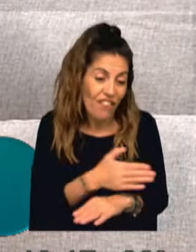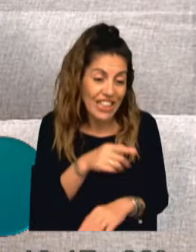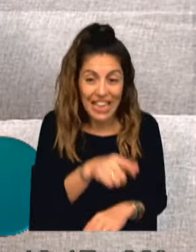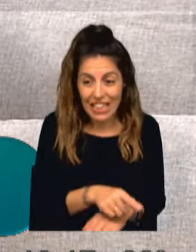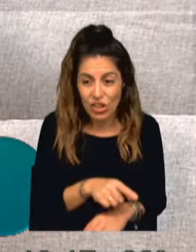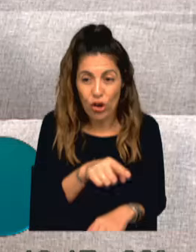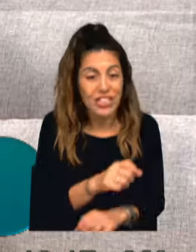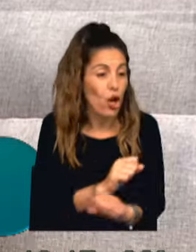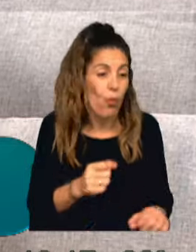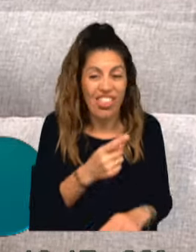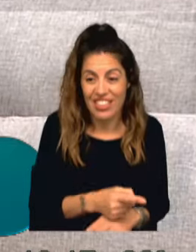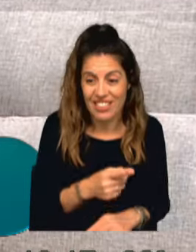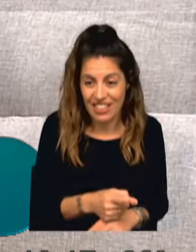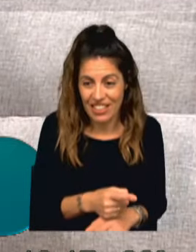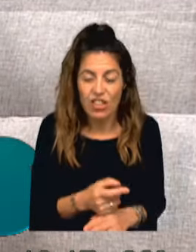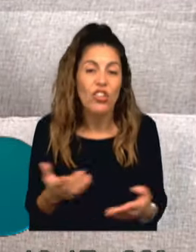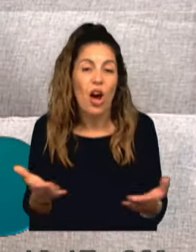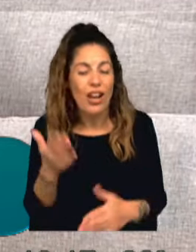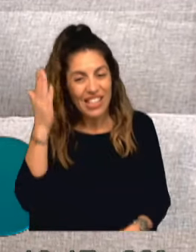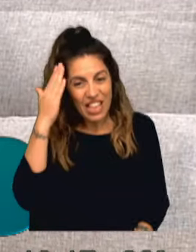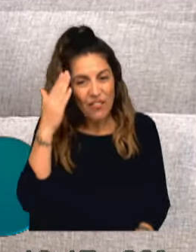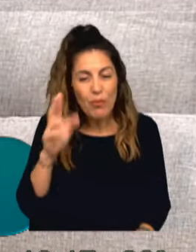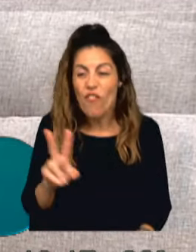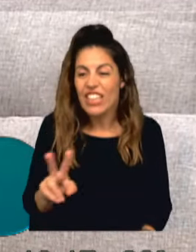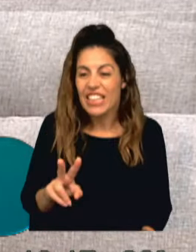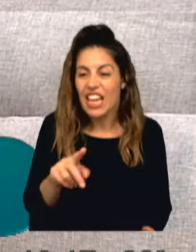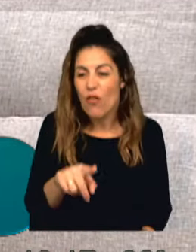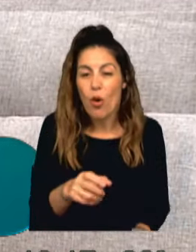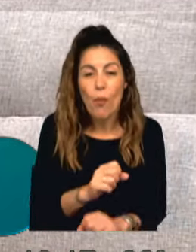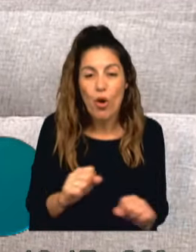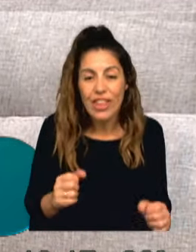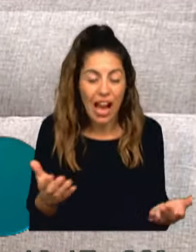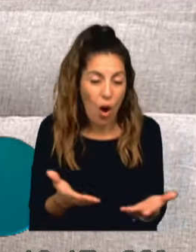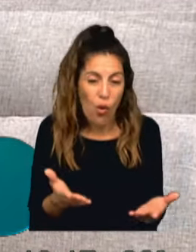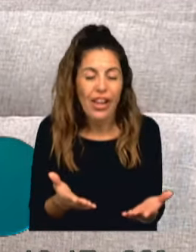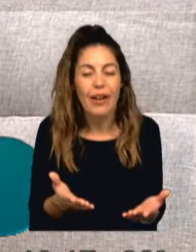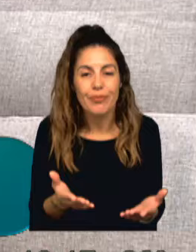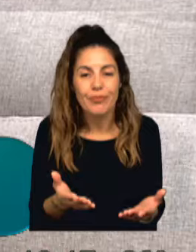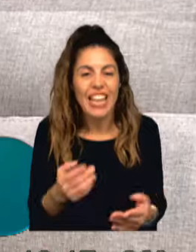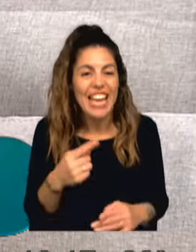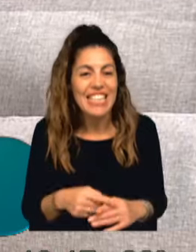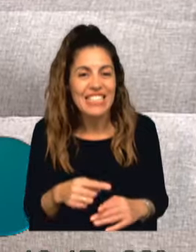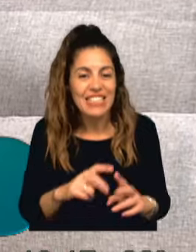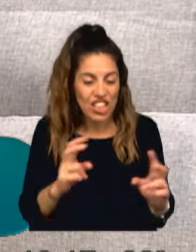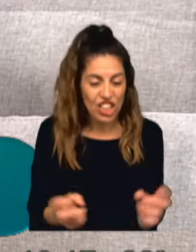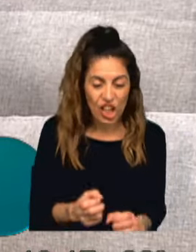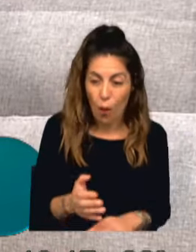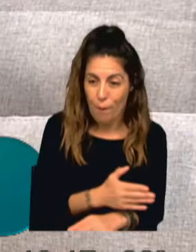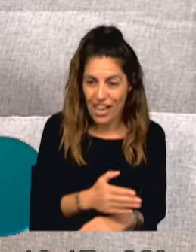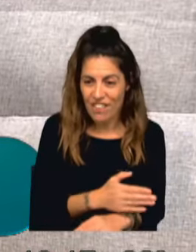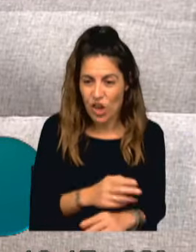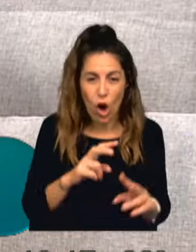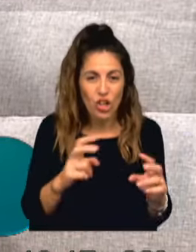esto ella no lo puede Entonces ahora sabemos que en las veterinarias vos podés ahora y hace tiempo Existen los chequeos previos o los